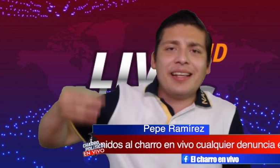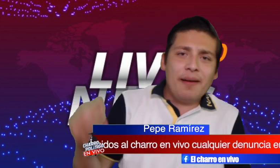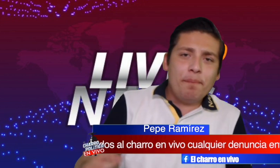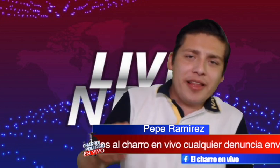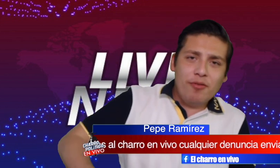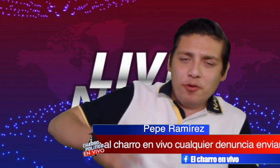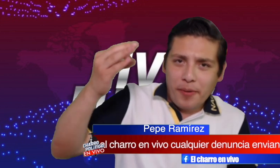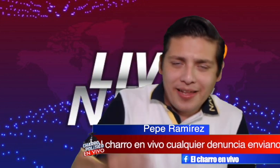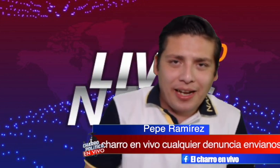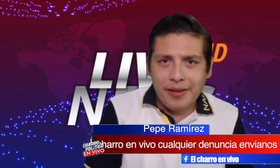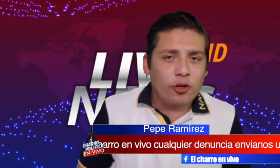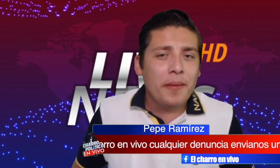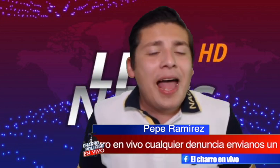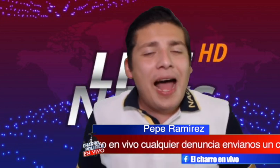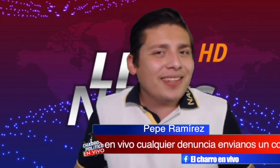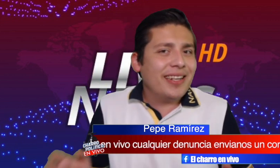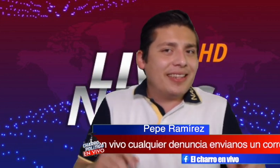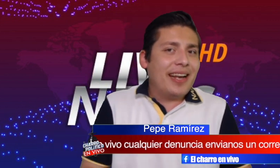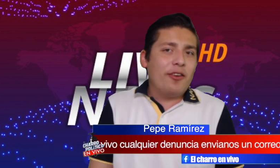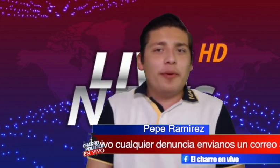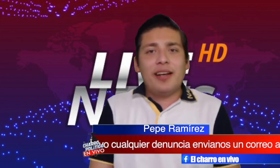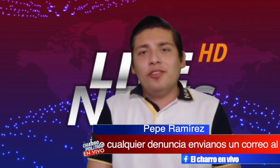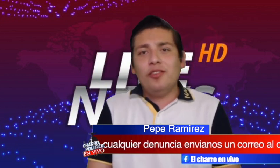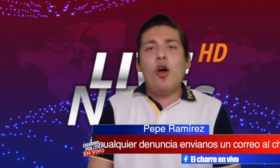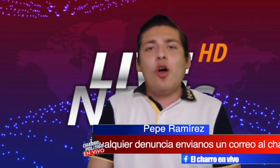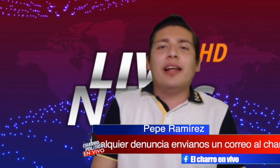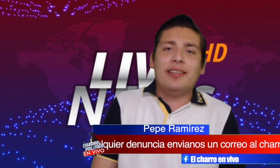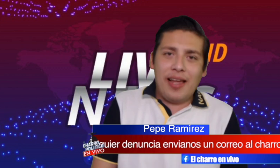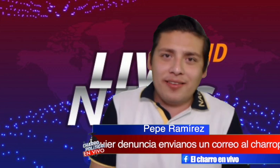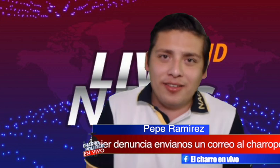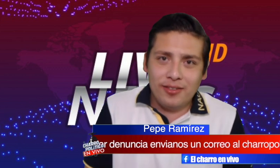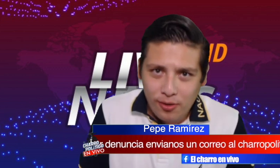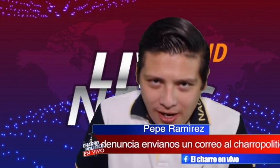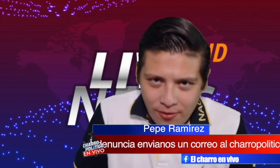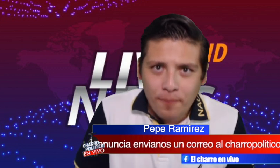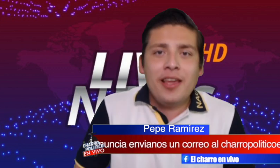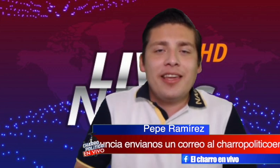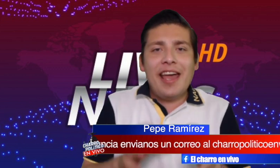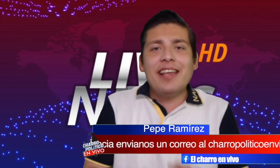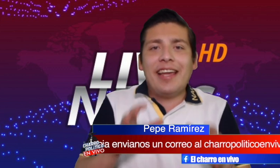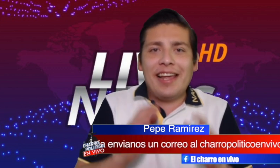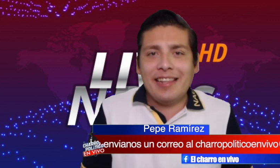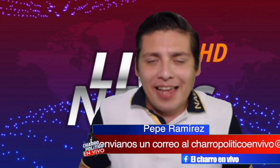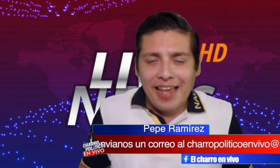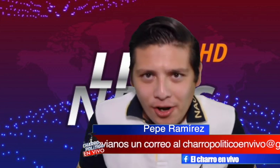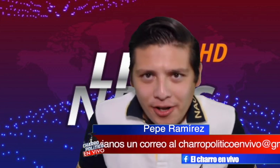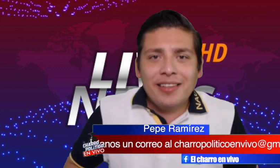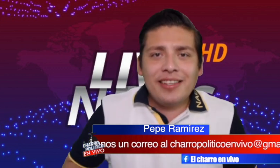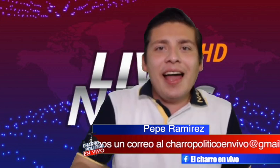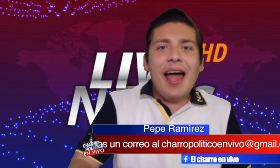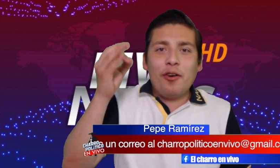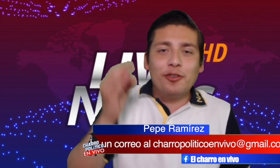y que está poniendo en un predicamento a la secretaria de Gobernación, Olga Sánchez Cordero. Y es que el día de